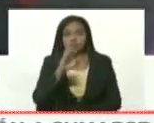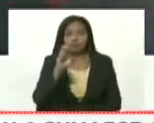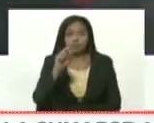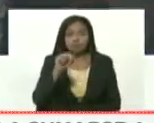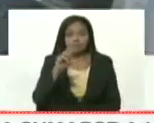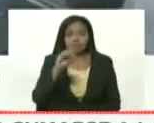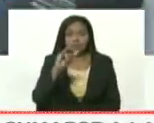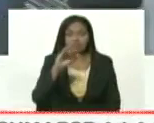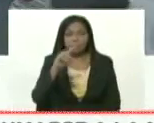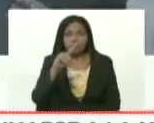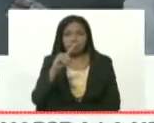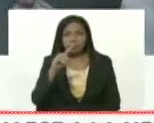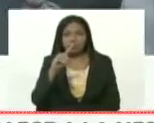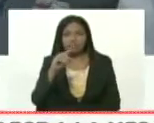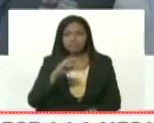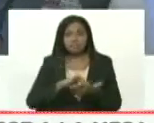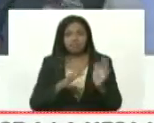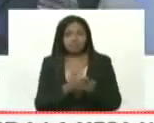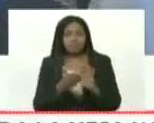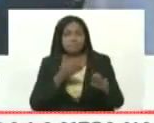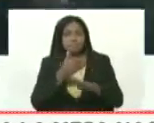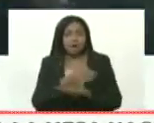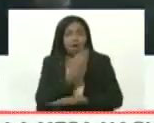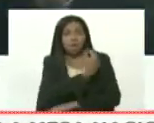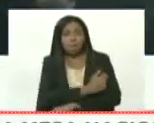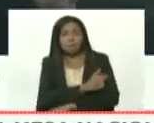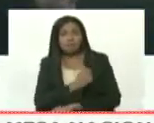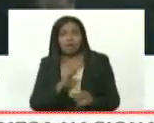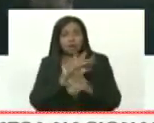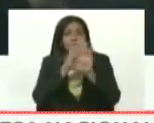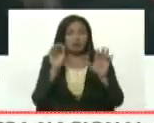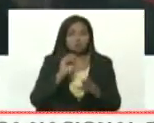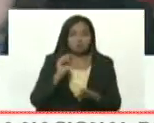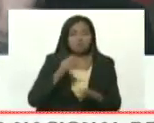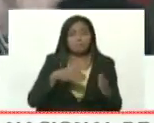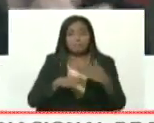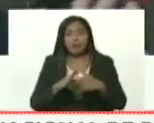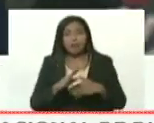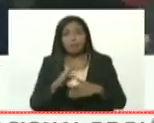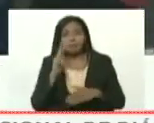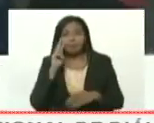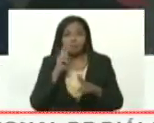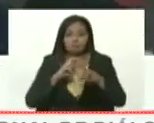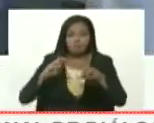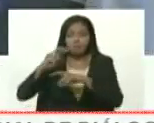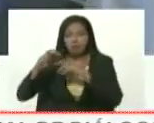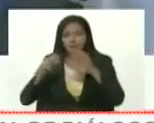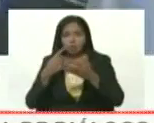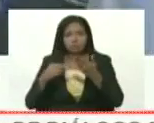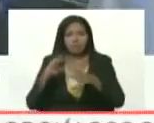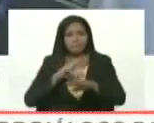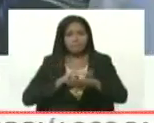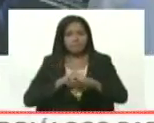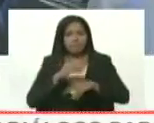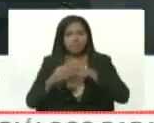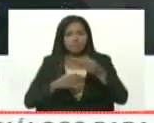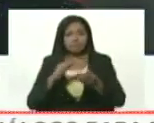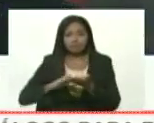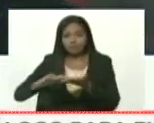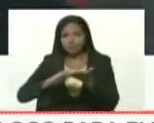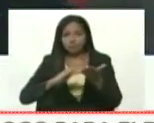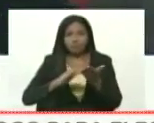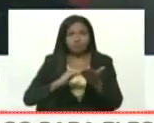CENDIT, correcto. Y nosotros... el CENDIT va a los hospitales. Correcto, sí. Revisa los equipos médicos. Correcto. Y le hace las